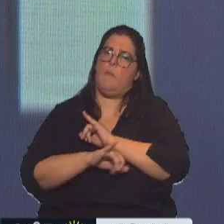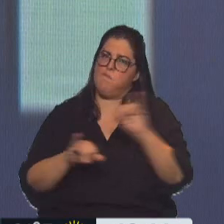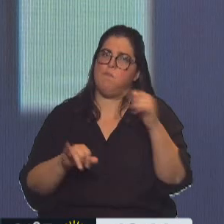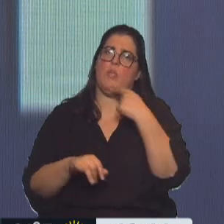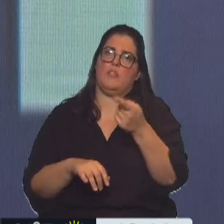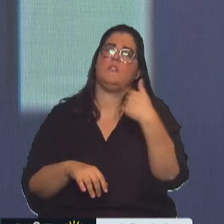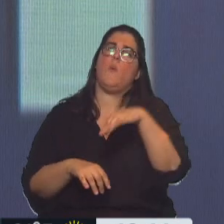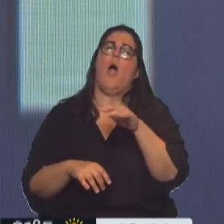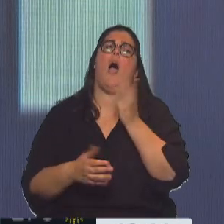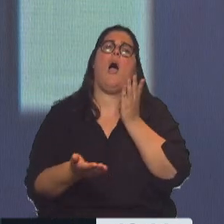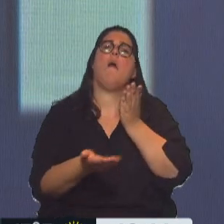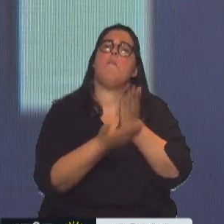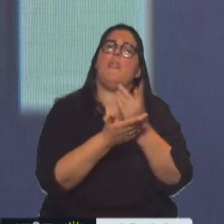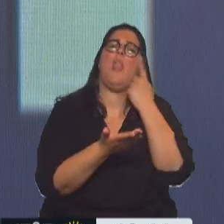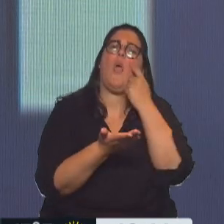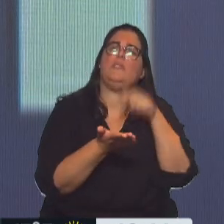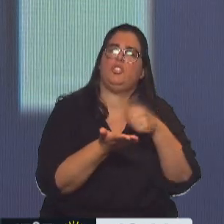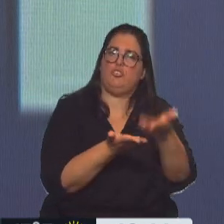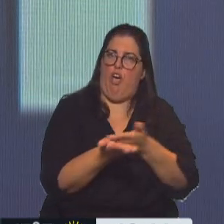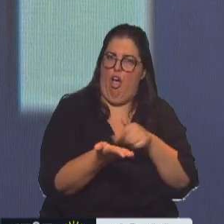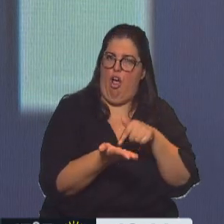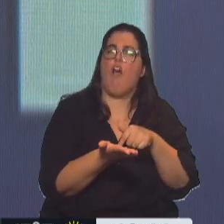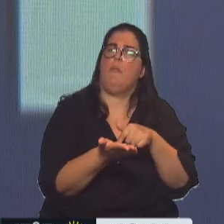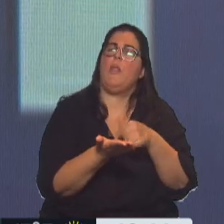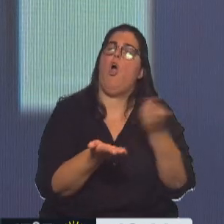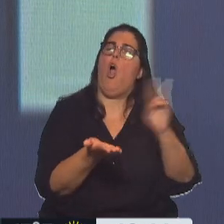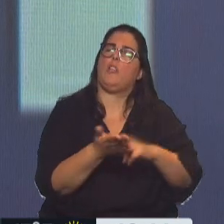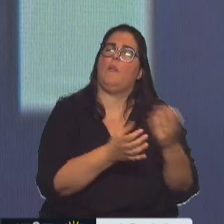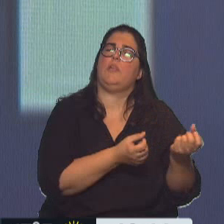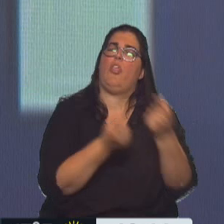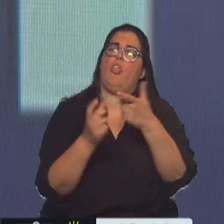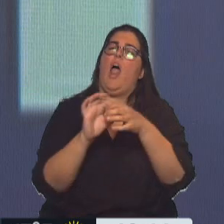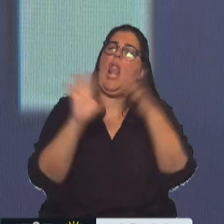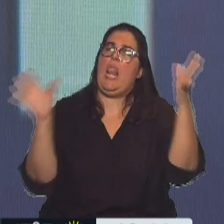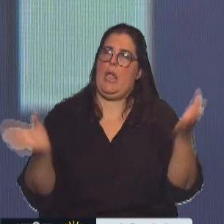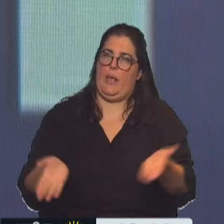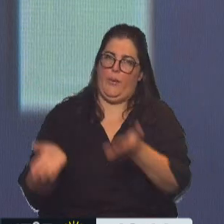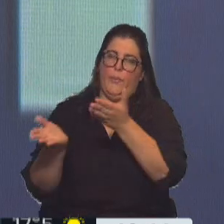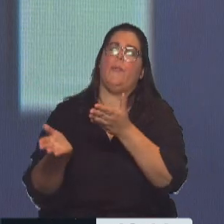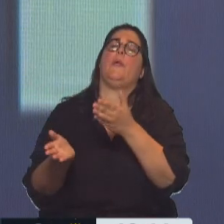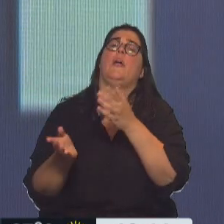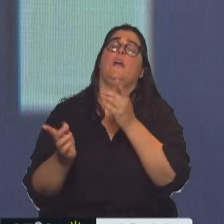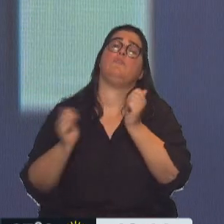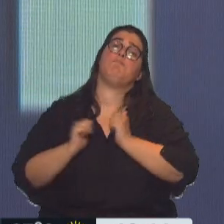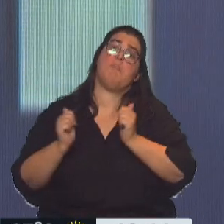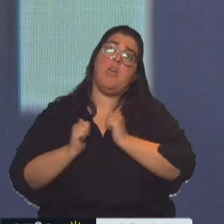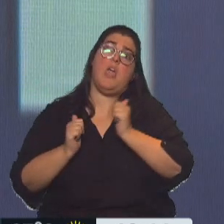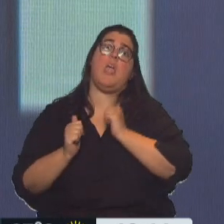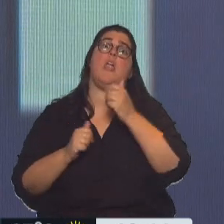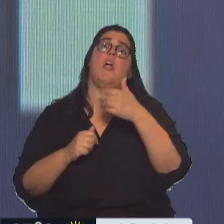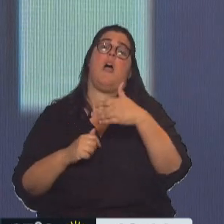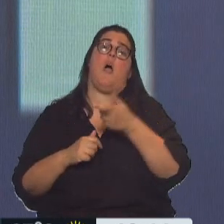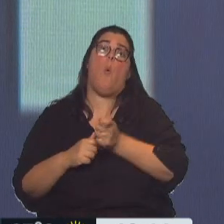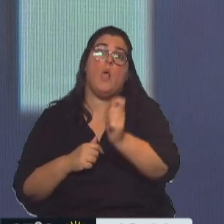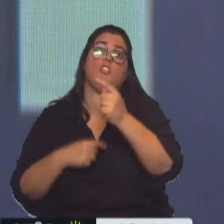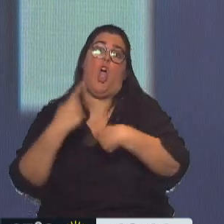que va a apelar la medida para obtener nuevamente la libertad y que Lotocchi afronte lo que le queda del proceso